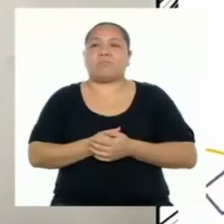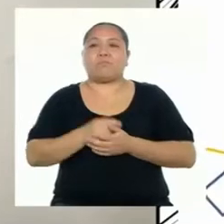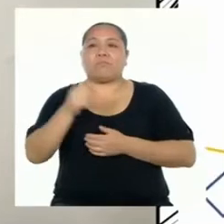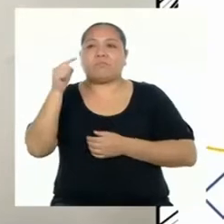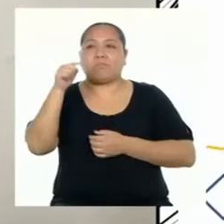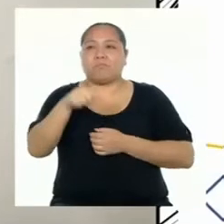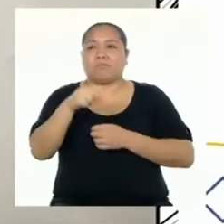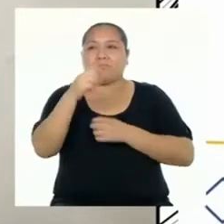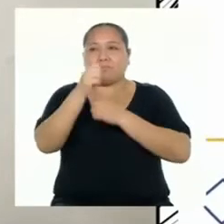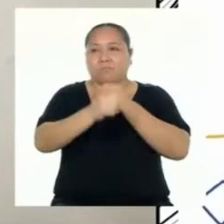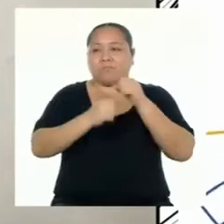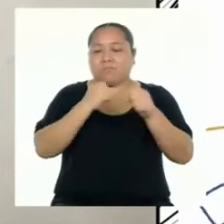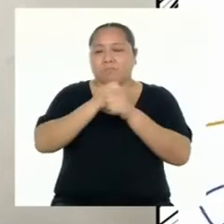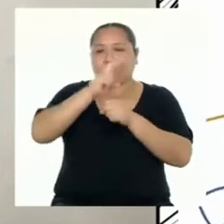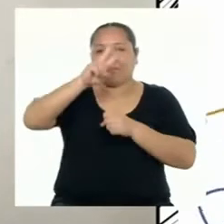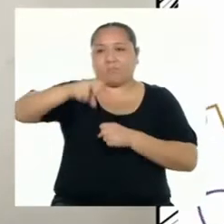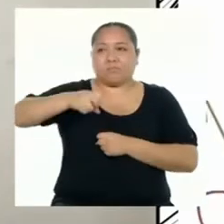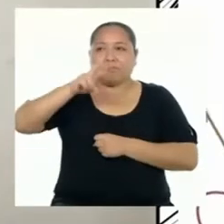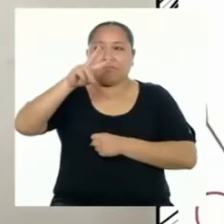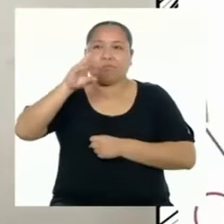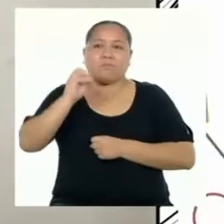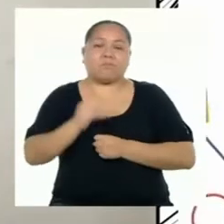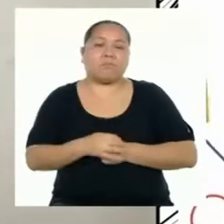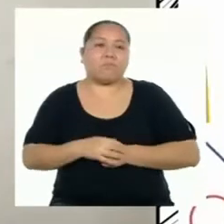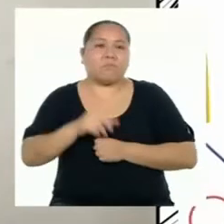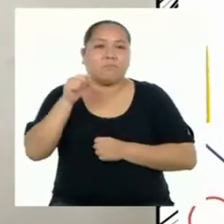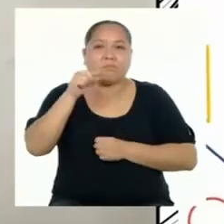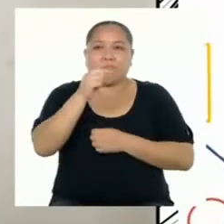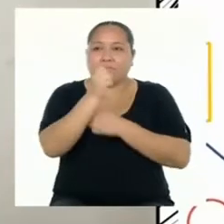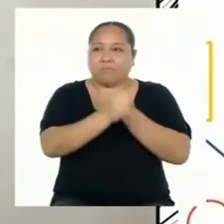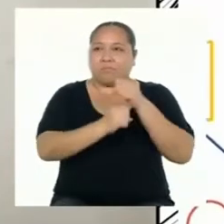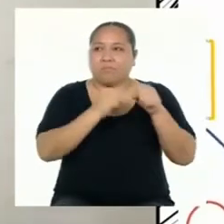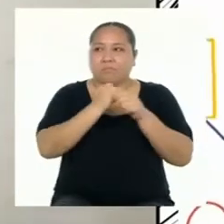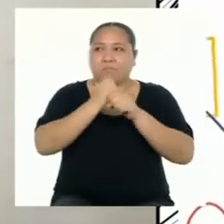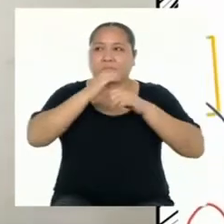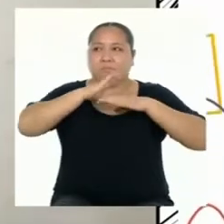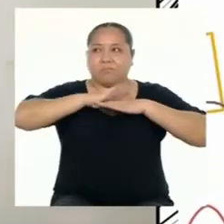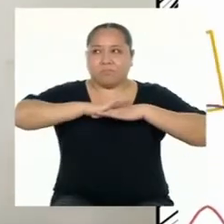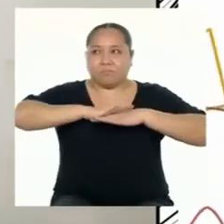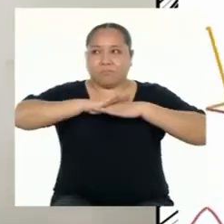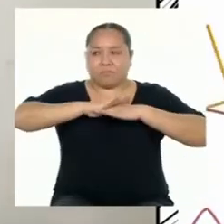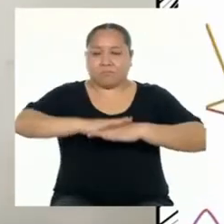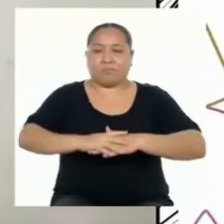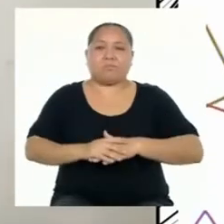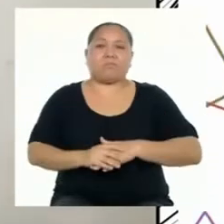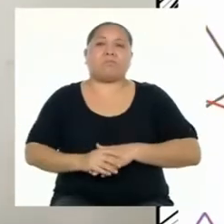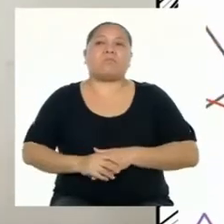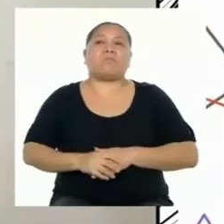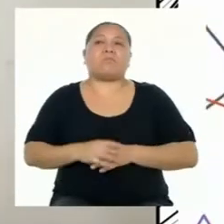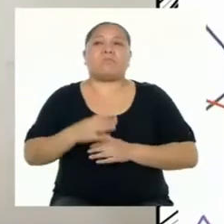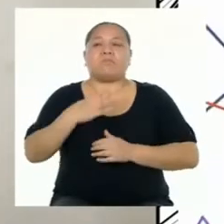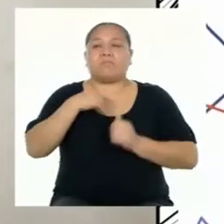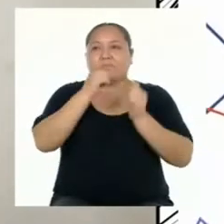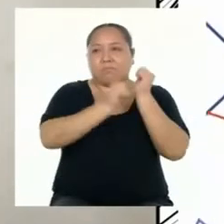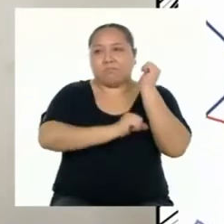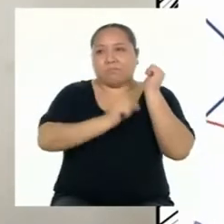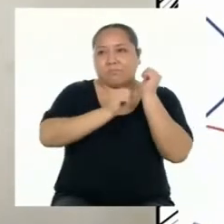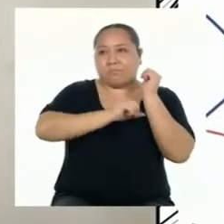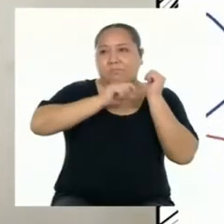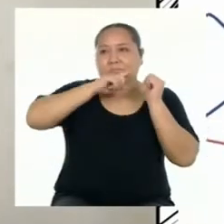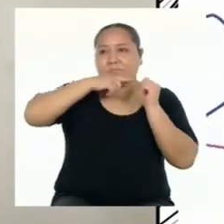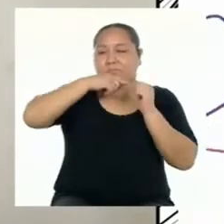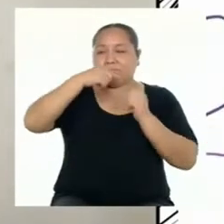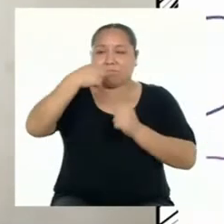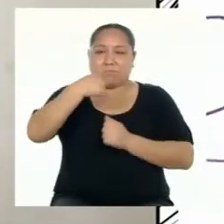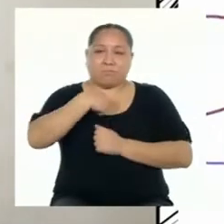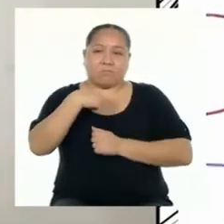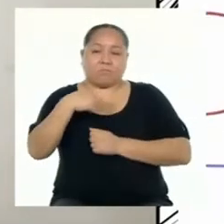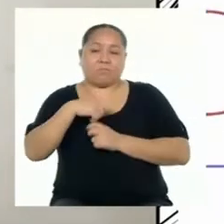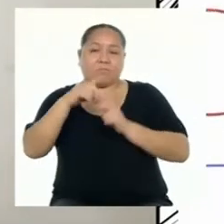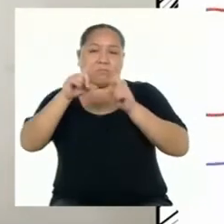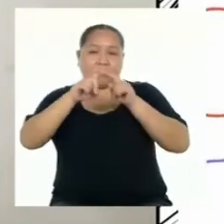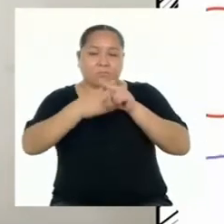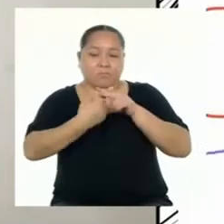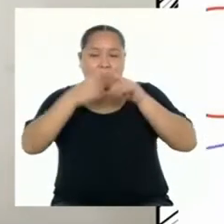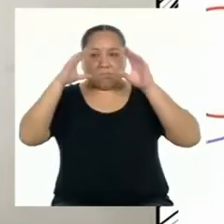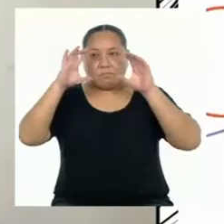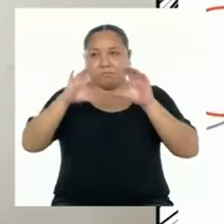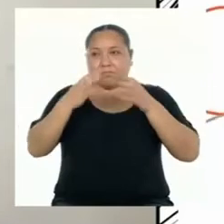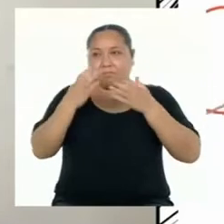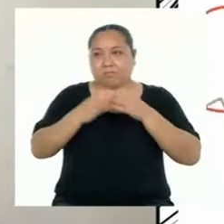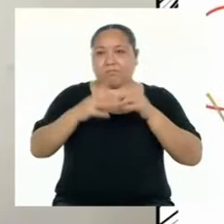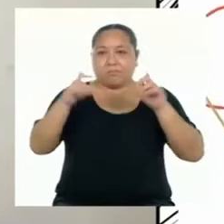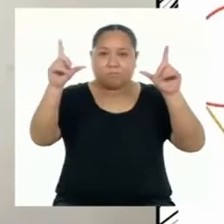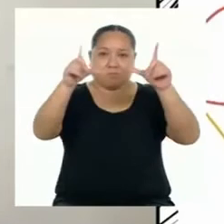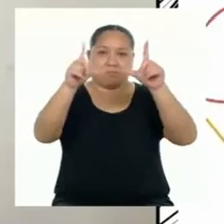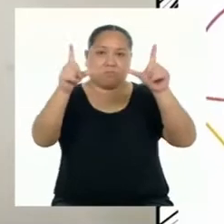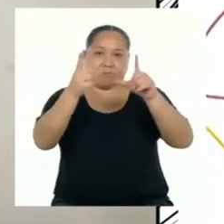Este año 2020 fue un año muy tranquilo. Tanto mi hermana como yo empezamos las clases por medio de